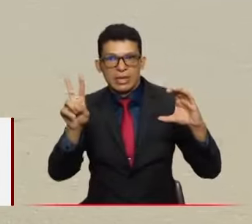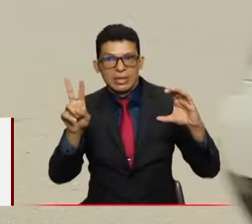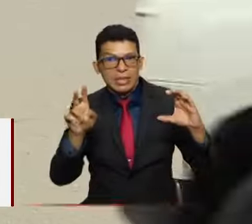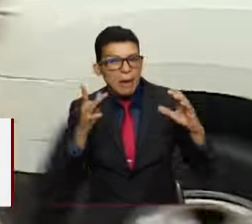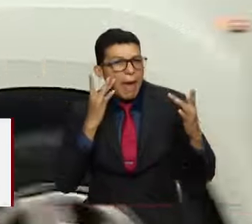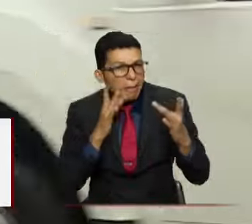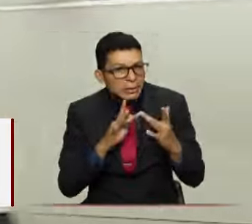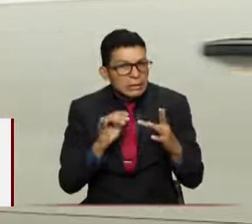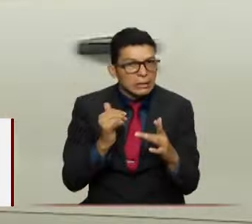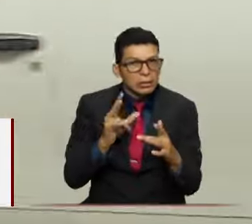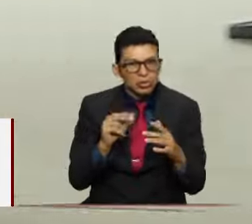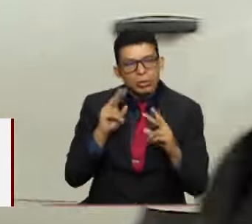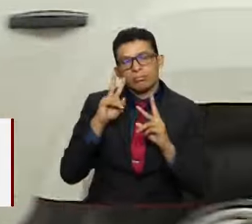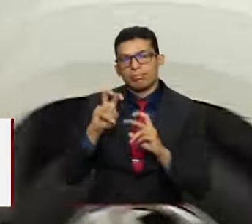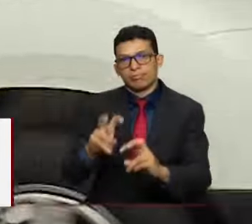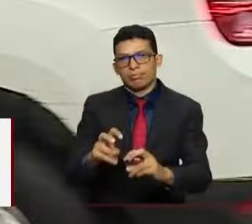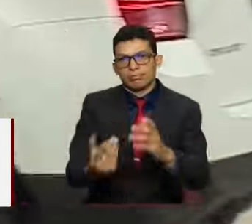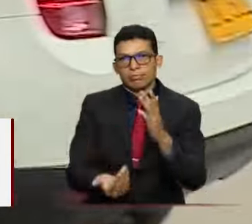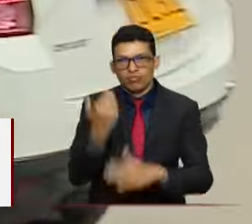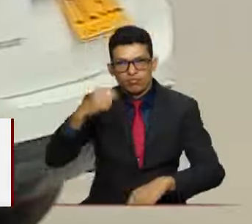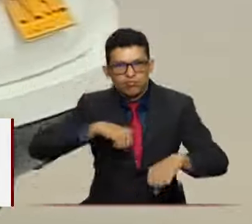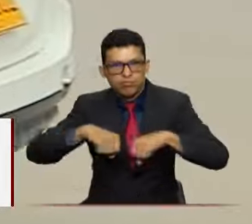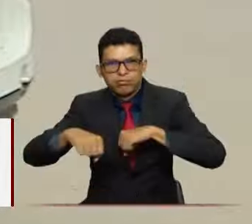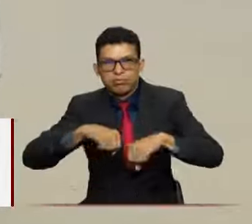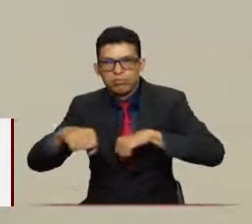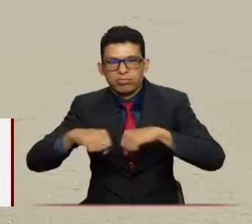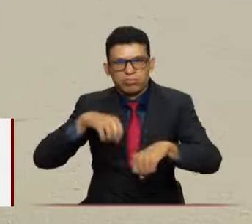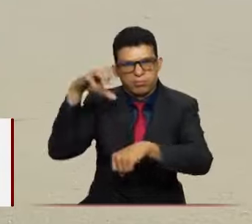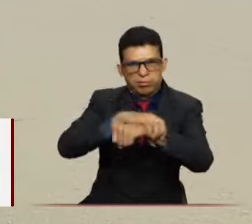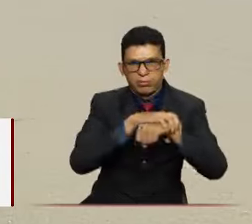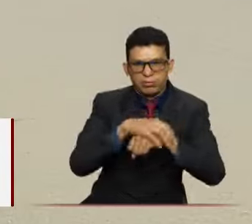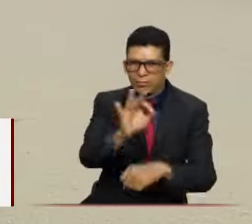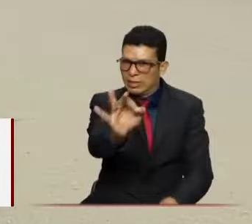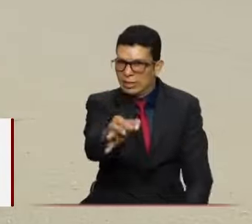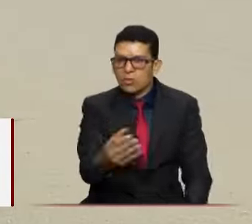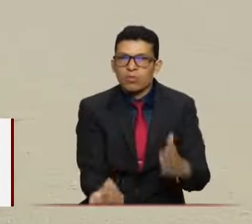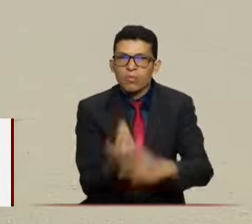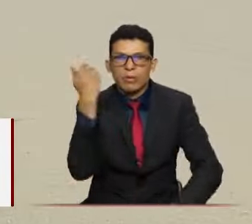Las investigaciones continúan y habrán nuevos operativos y nuevas capturas.